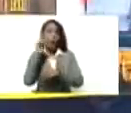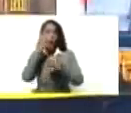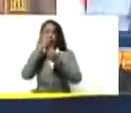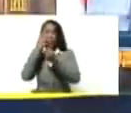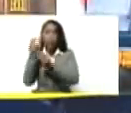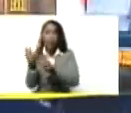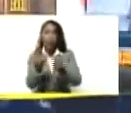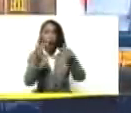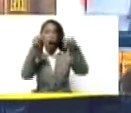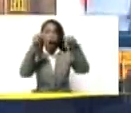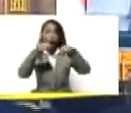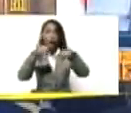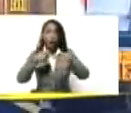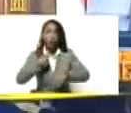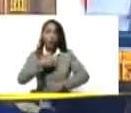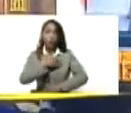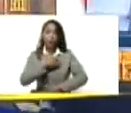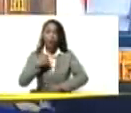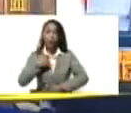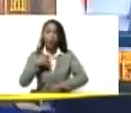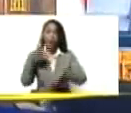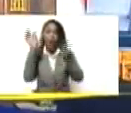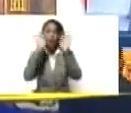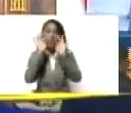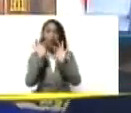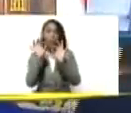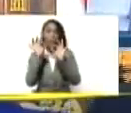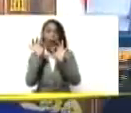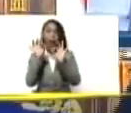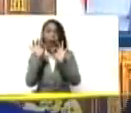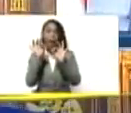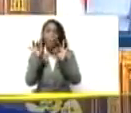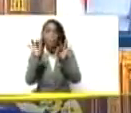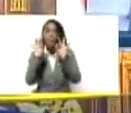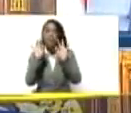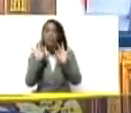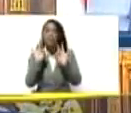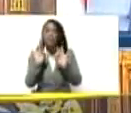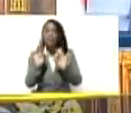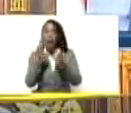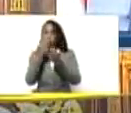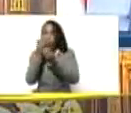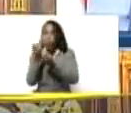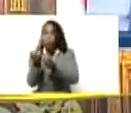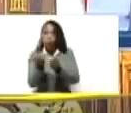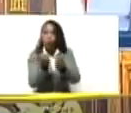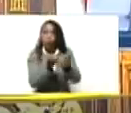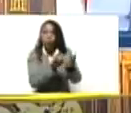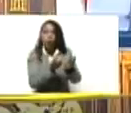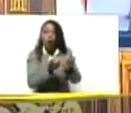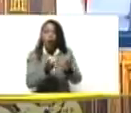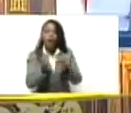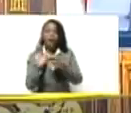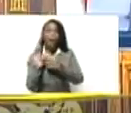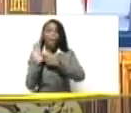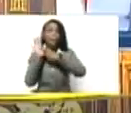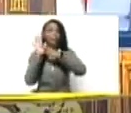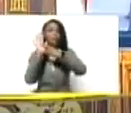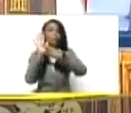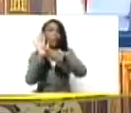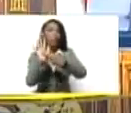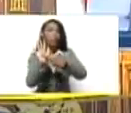funcionarios burócratas indolentes y de la corrupción que se ha apoderado de importantes espacios de